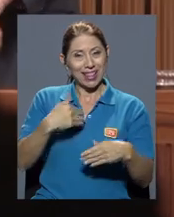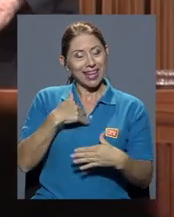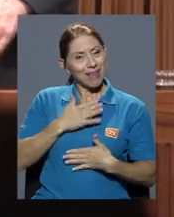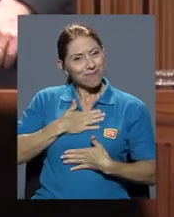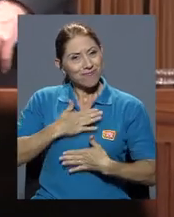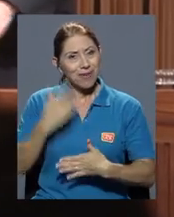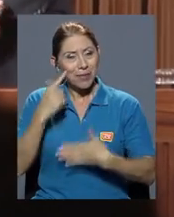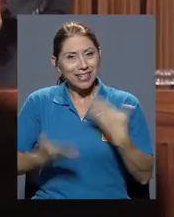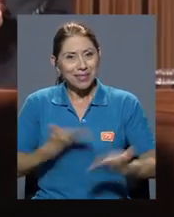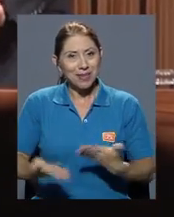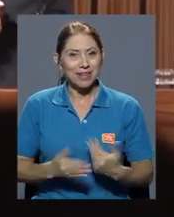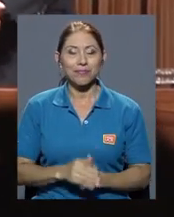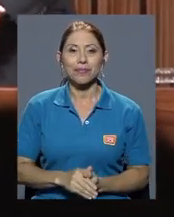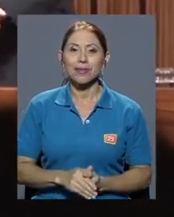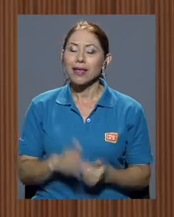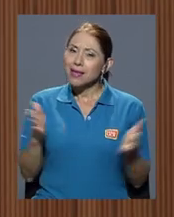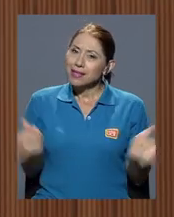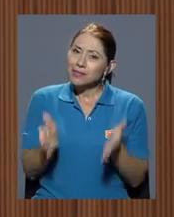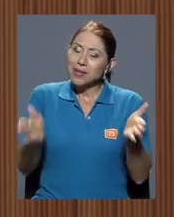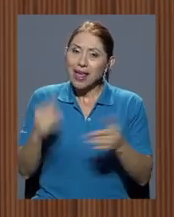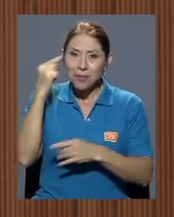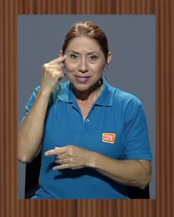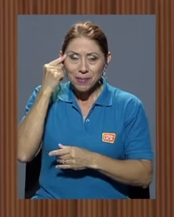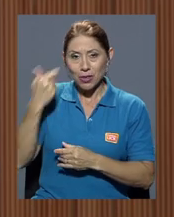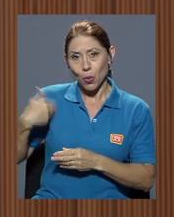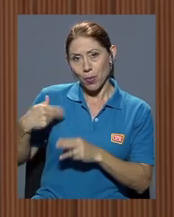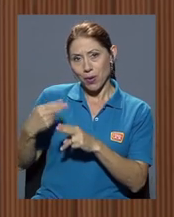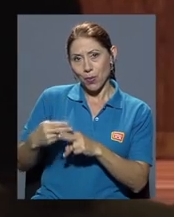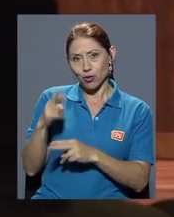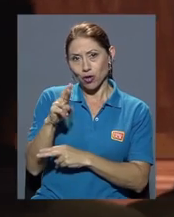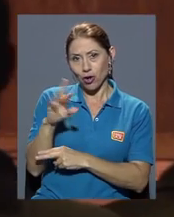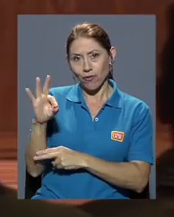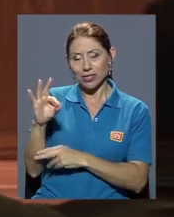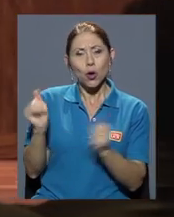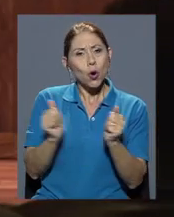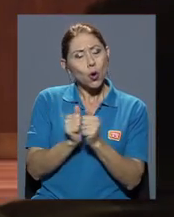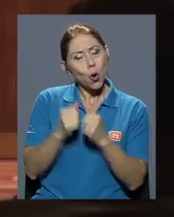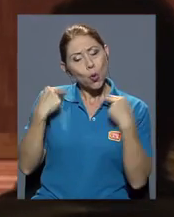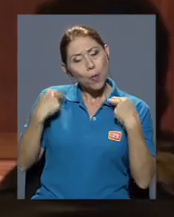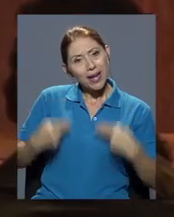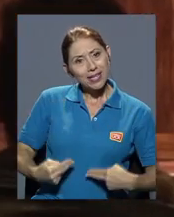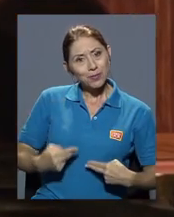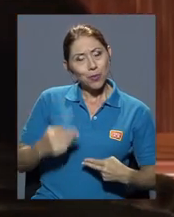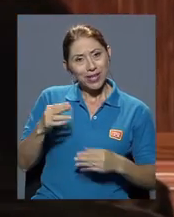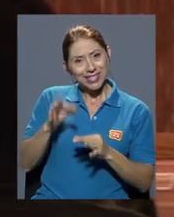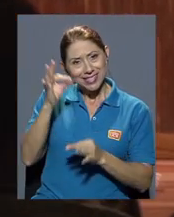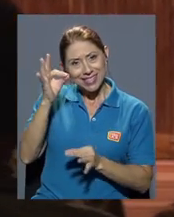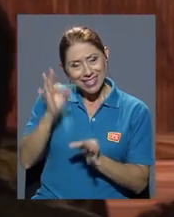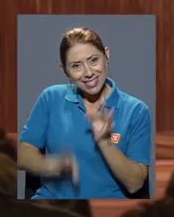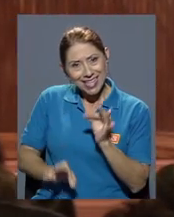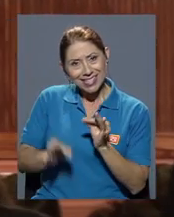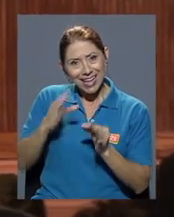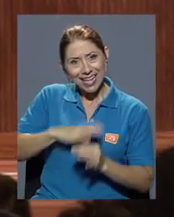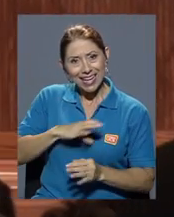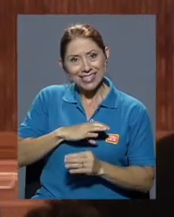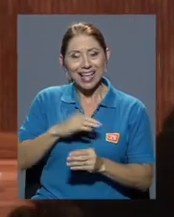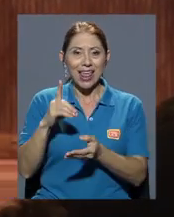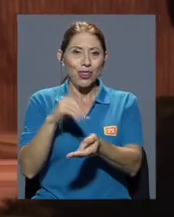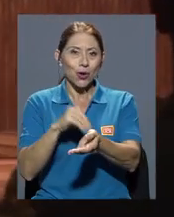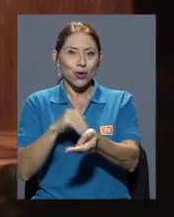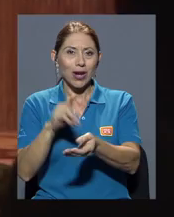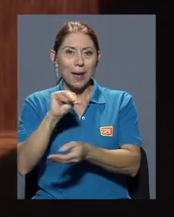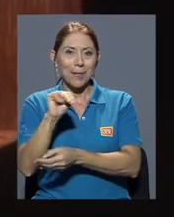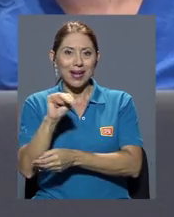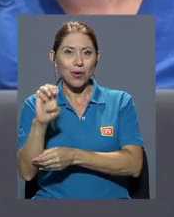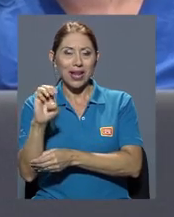servir. Inspirada en el pensamiento de Rodrigo Facio y con el humanismo y sencillez que la caracteriza, la doctora María Eugenia Bozzoli trabajó